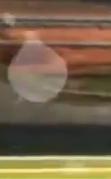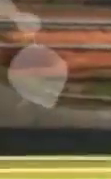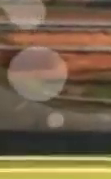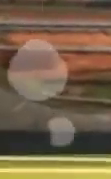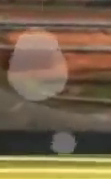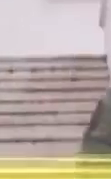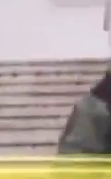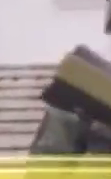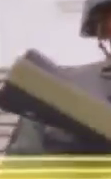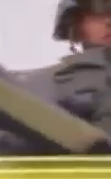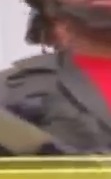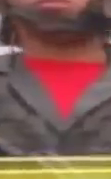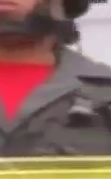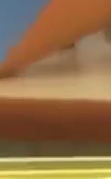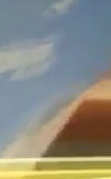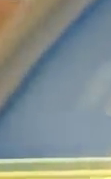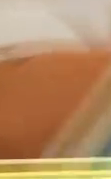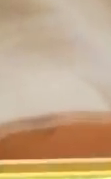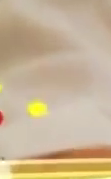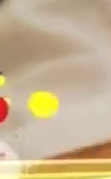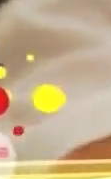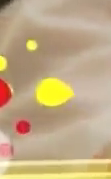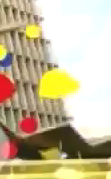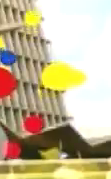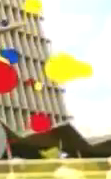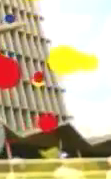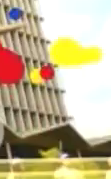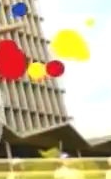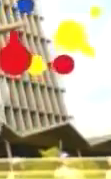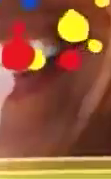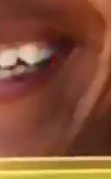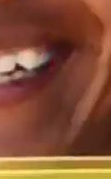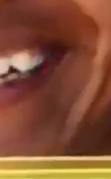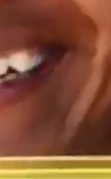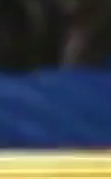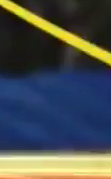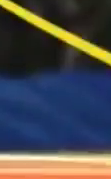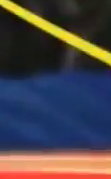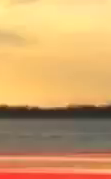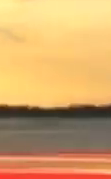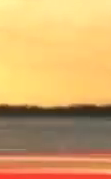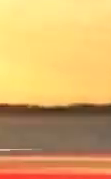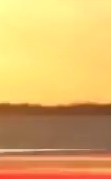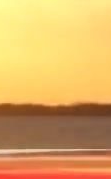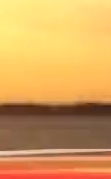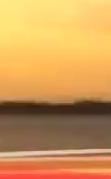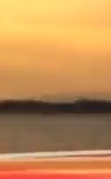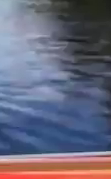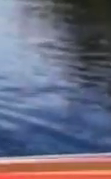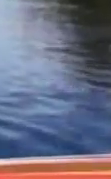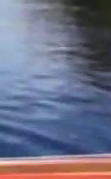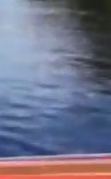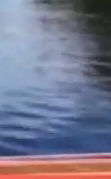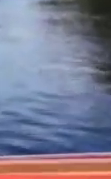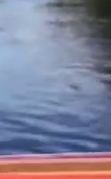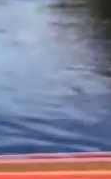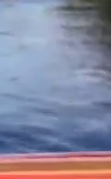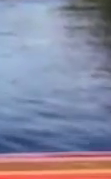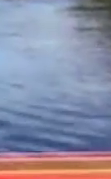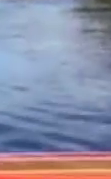ha culminado esta transmisión conjunta de radio y televisión gracias por su atención